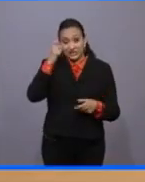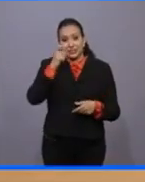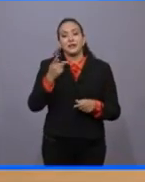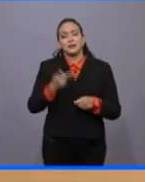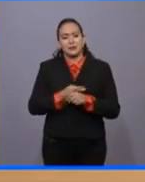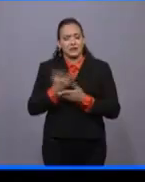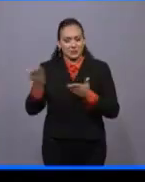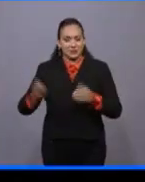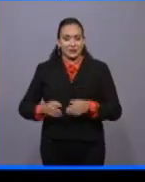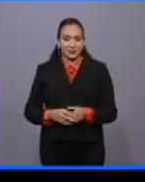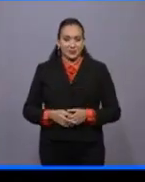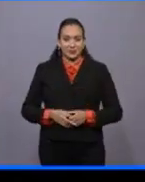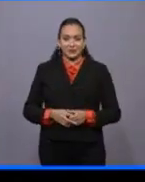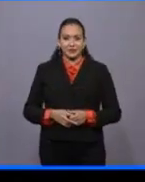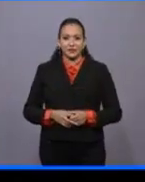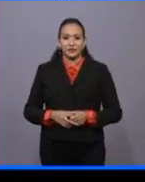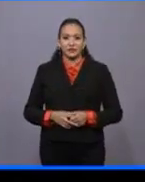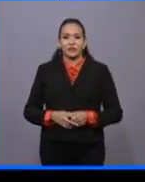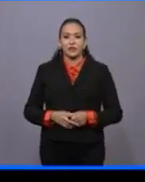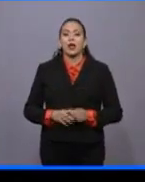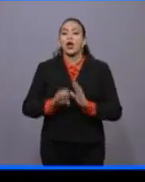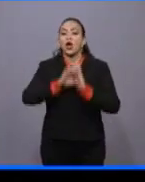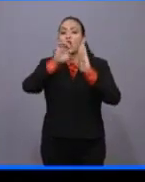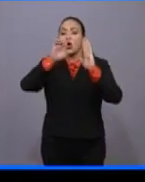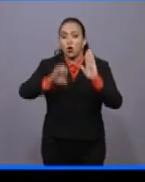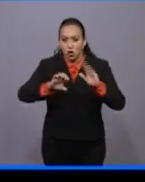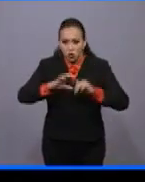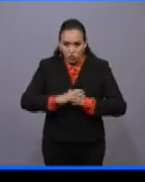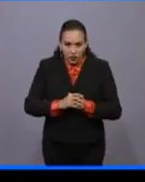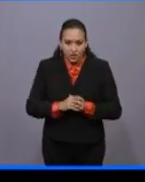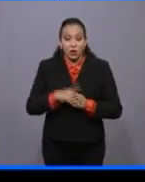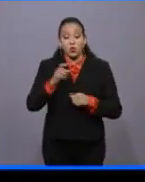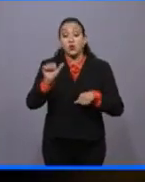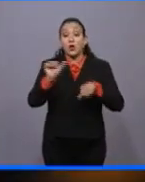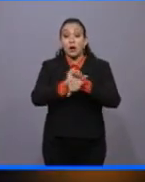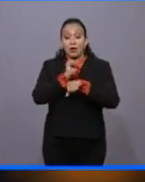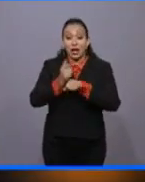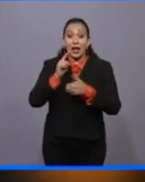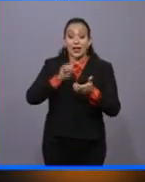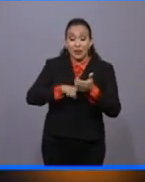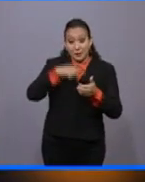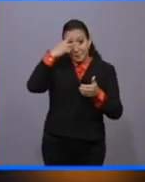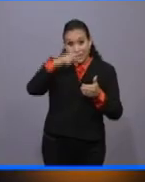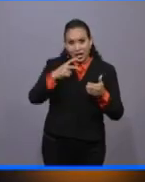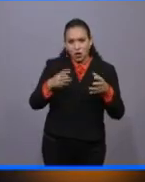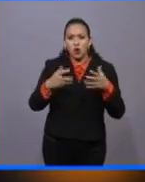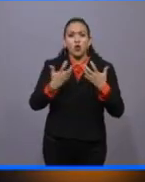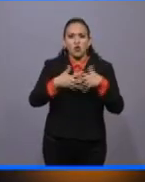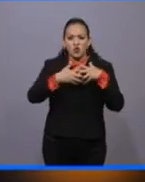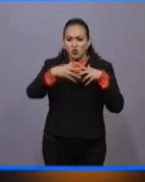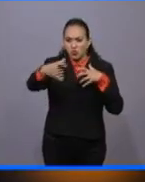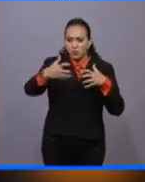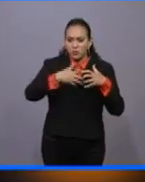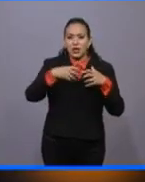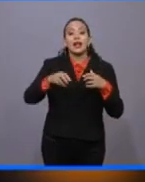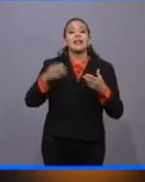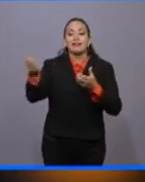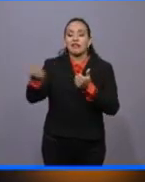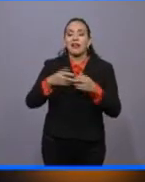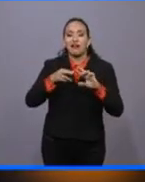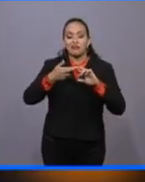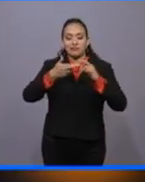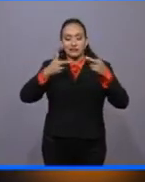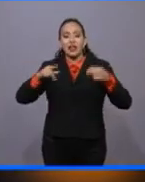informa. Por ejemplo, un auto ensamblado en Michigan probablemente tiene partes de motor de Nuevo León, cables de Carolina del Sur